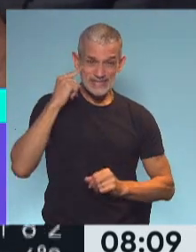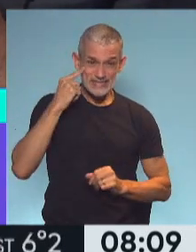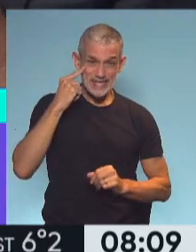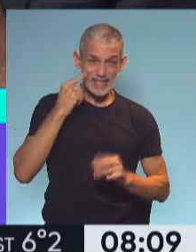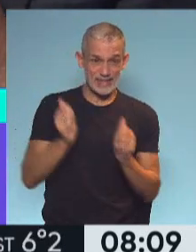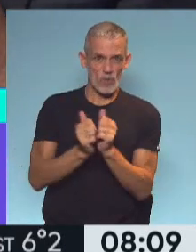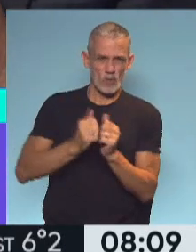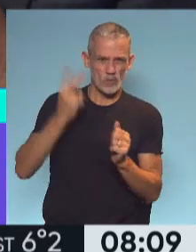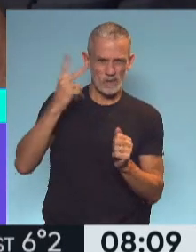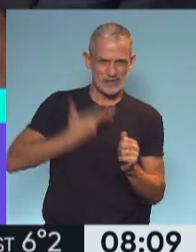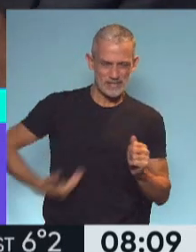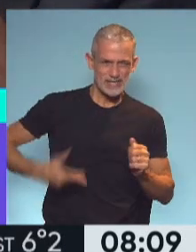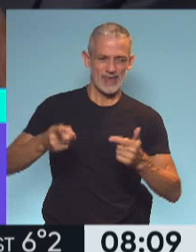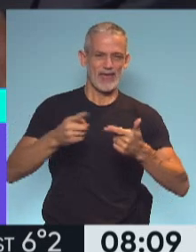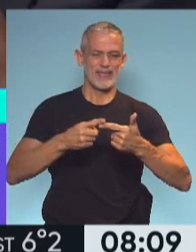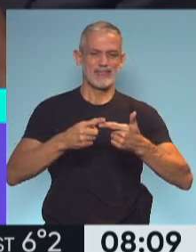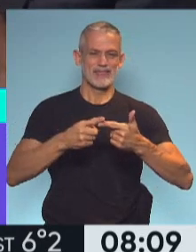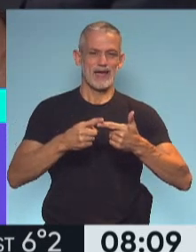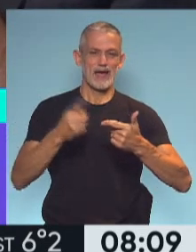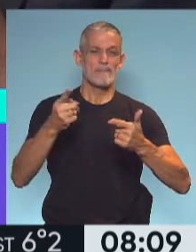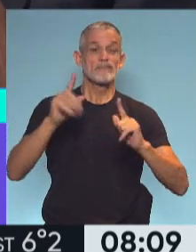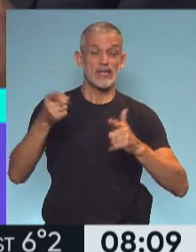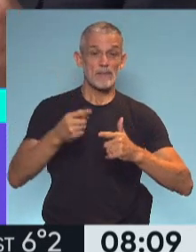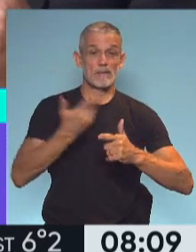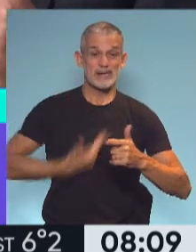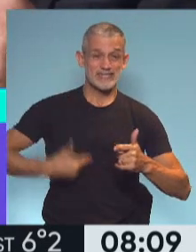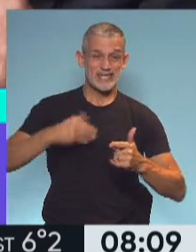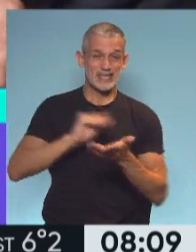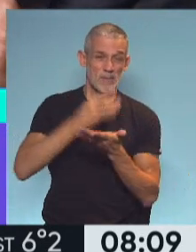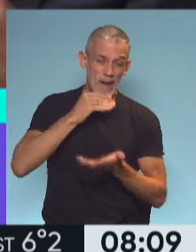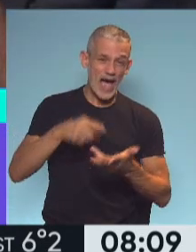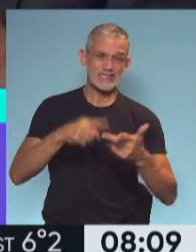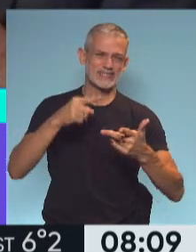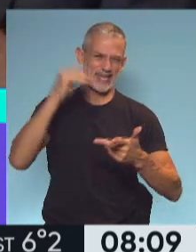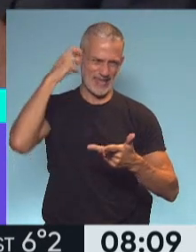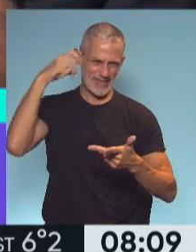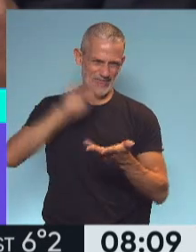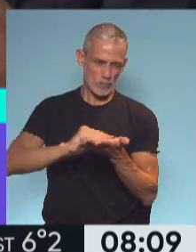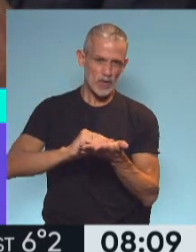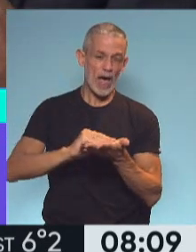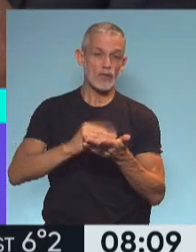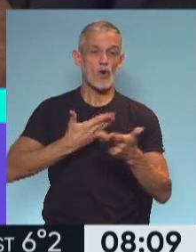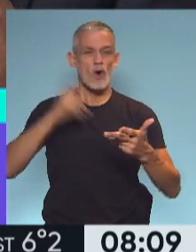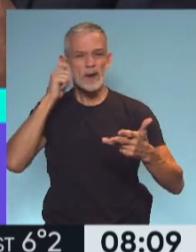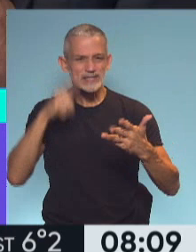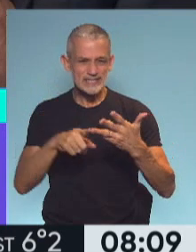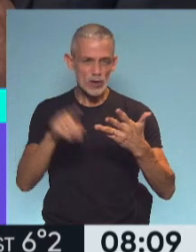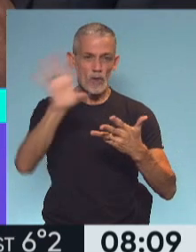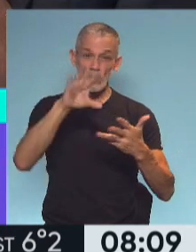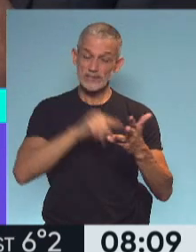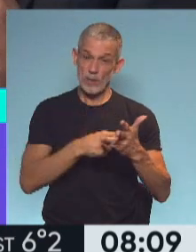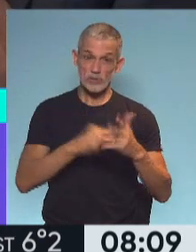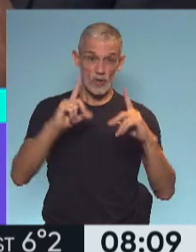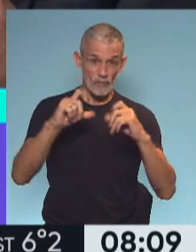a la vicepresidenta, junto al presidente de la Cámara de Diputados, junto al gobernador de la provincia de Buenos Aires, en esa foto